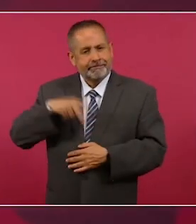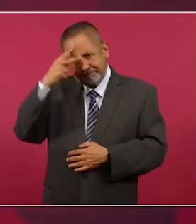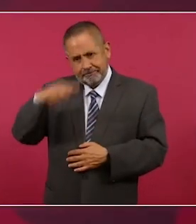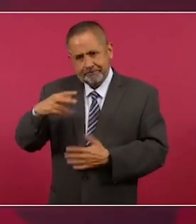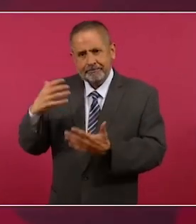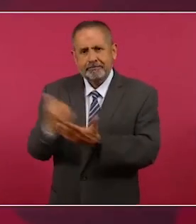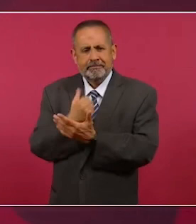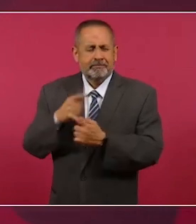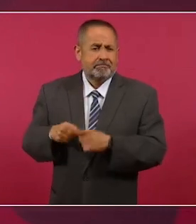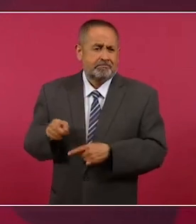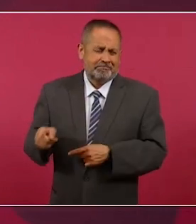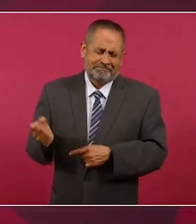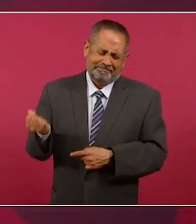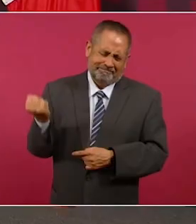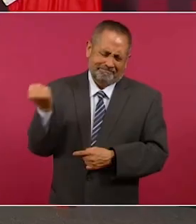lo hicieron